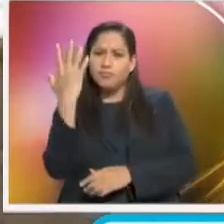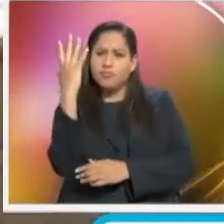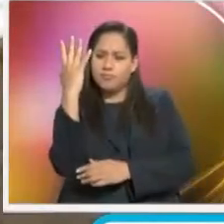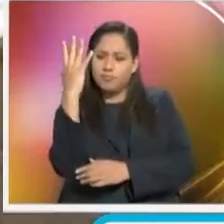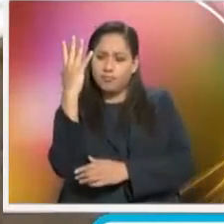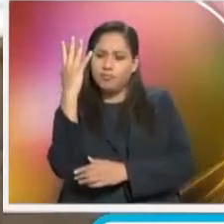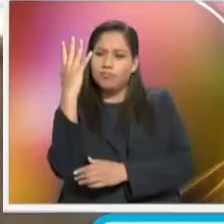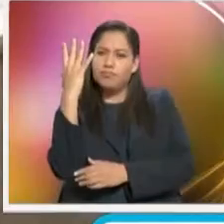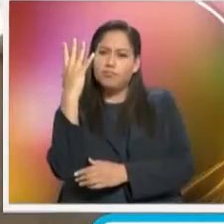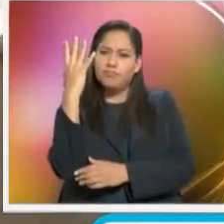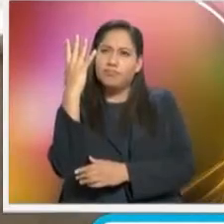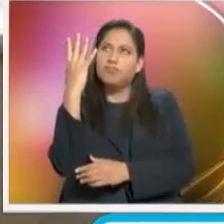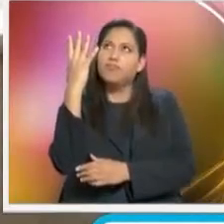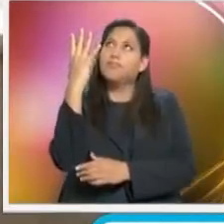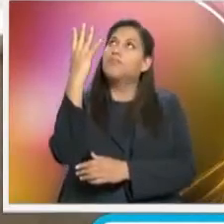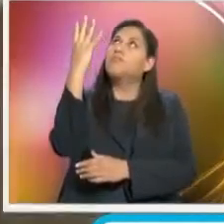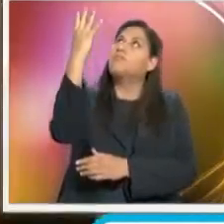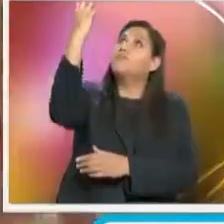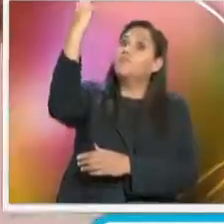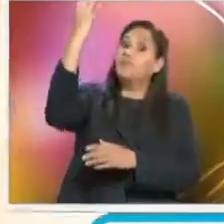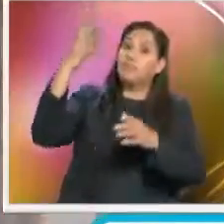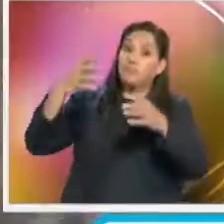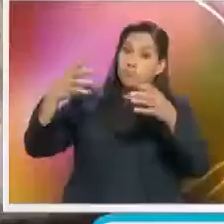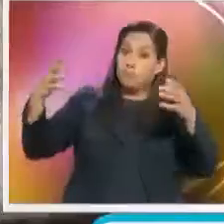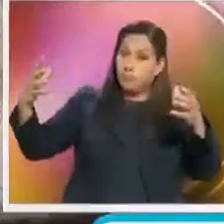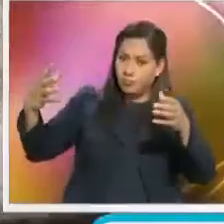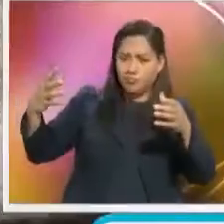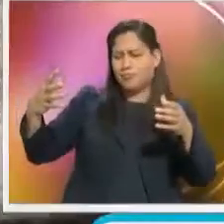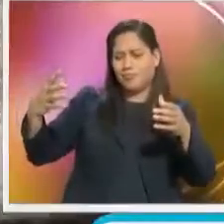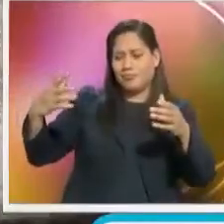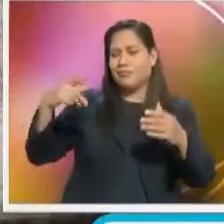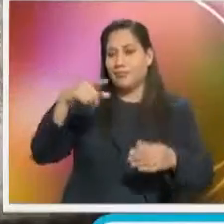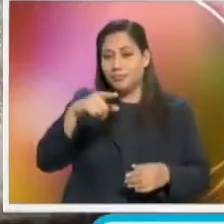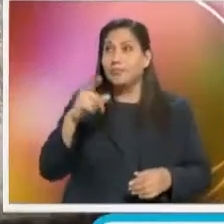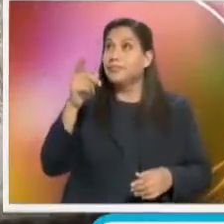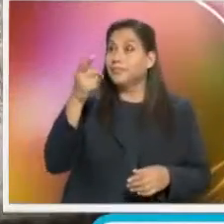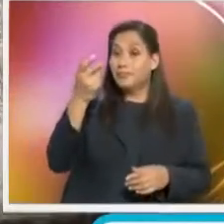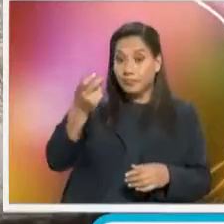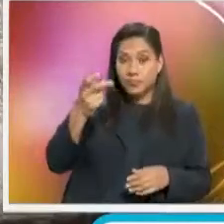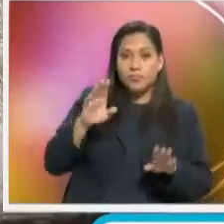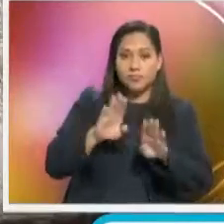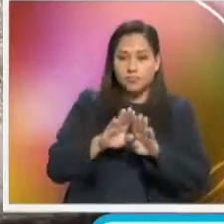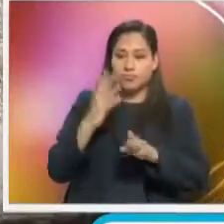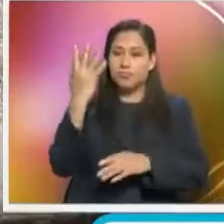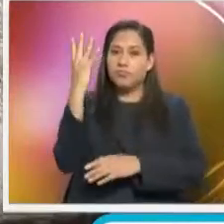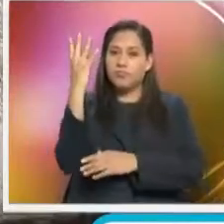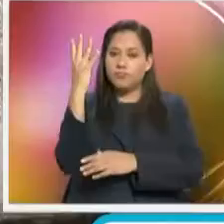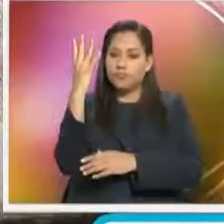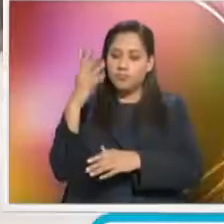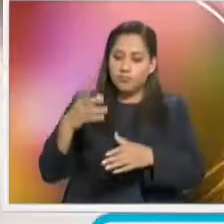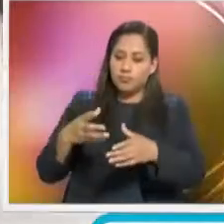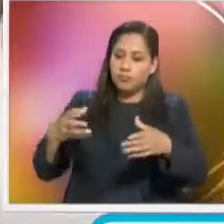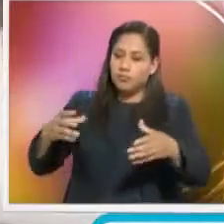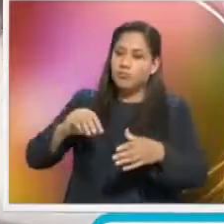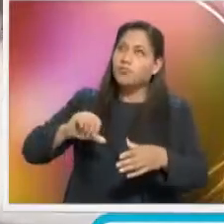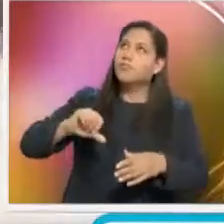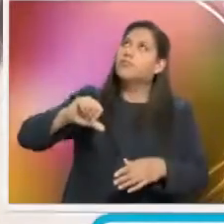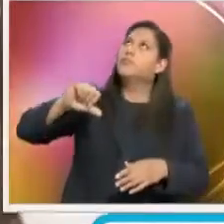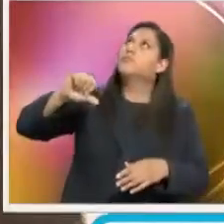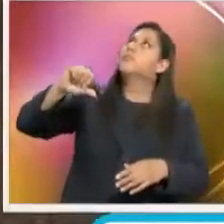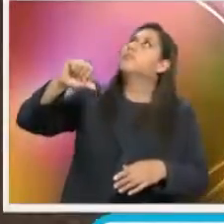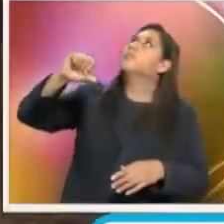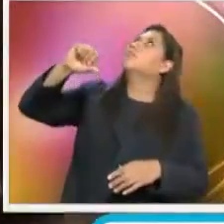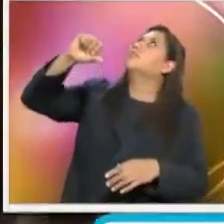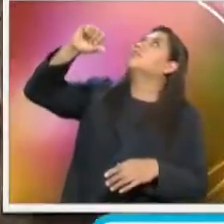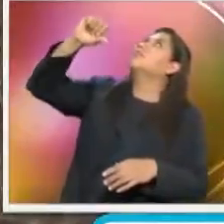un agüehuete normal. ¿Sabe cómo era? Aquel agüehuete era de tamaño espectacular. Cuenta la leyenda